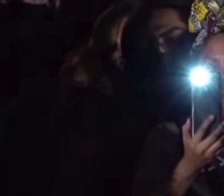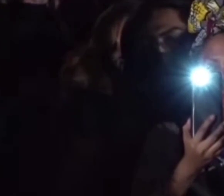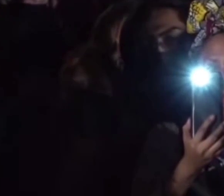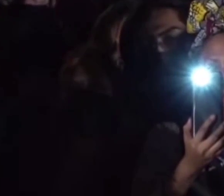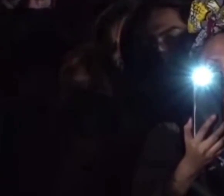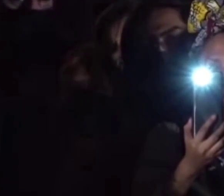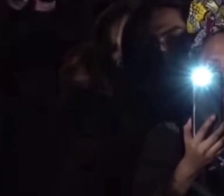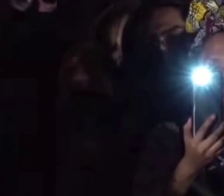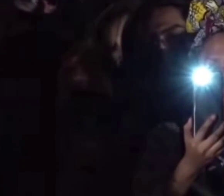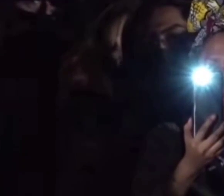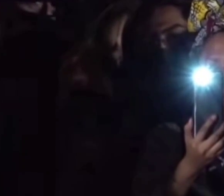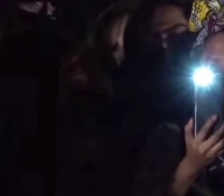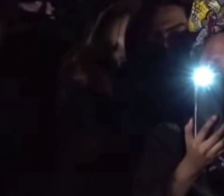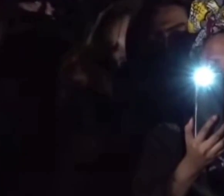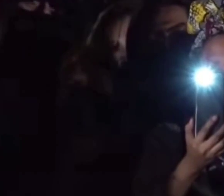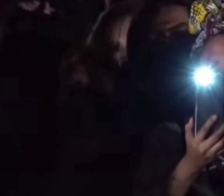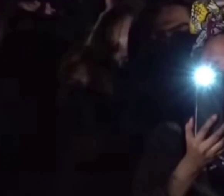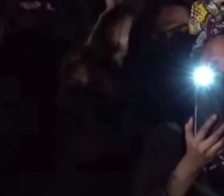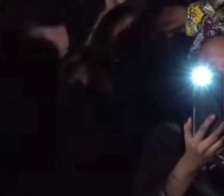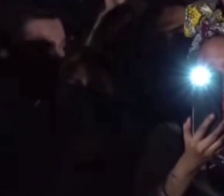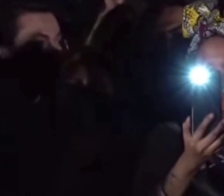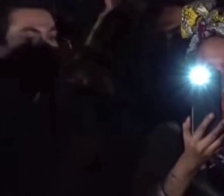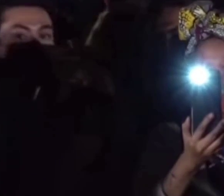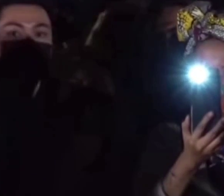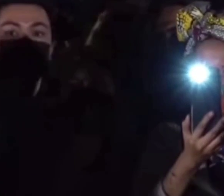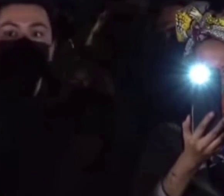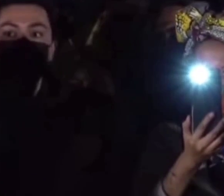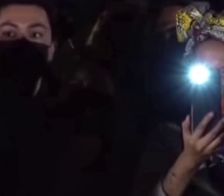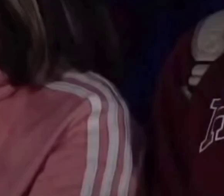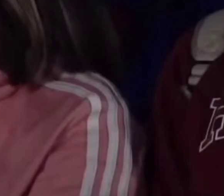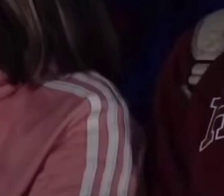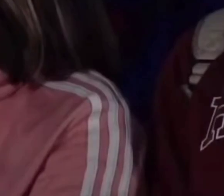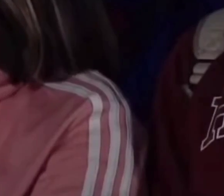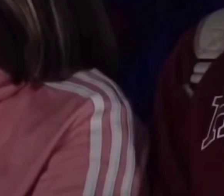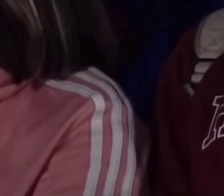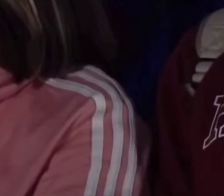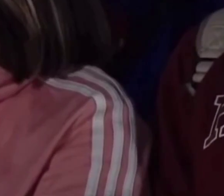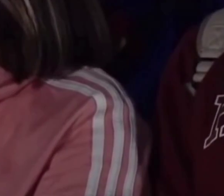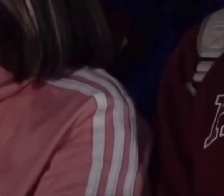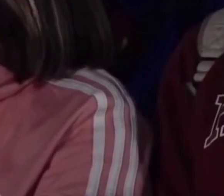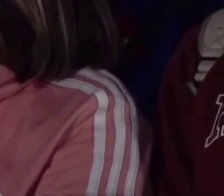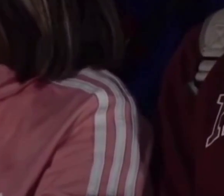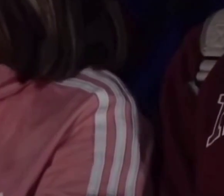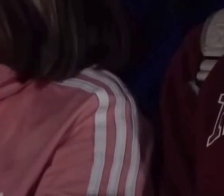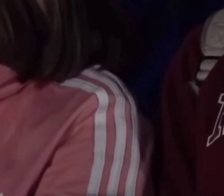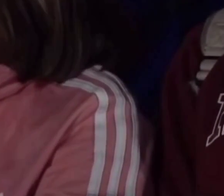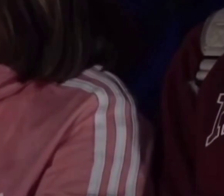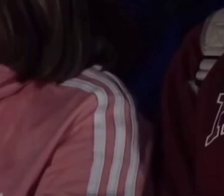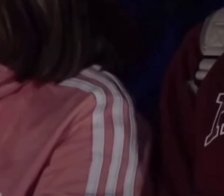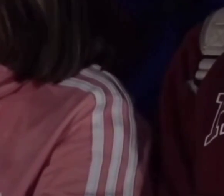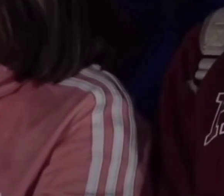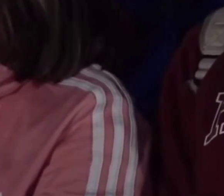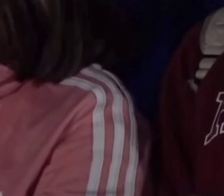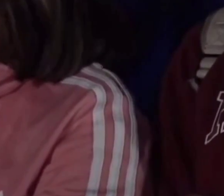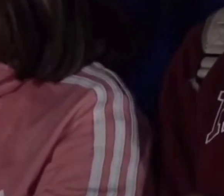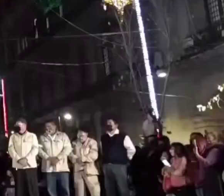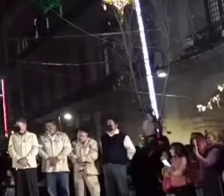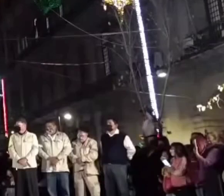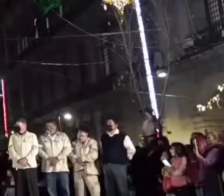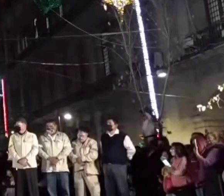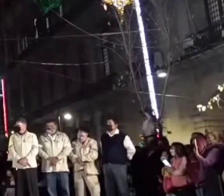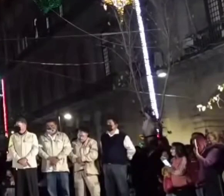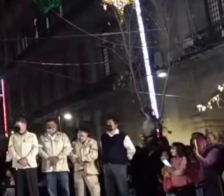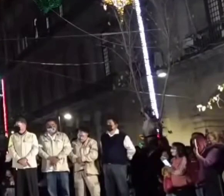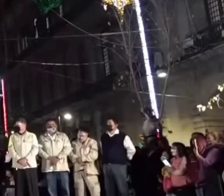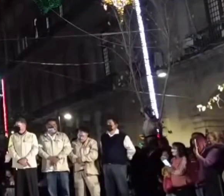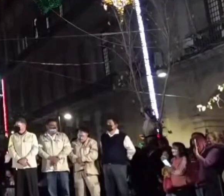desde el cuidado a nuestros abuelos, abuelas, nuestros padres, madres, nuestros niños, niñas. Y este cuidado que